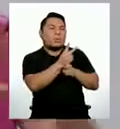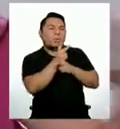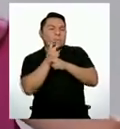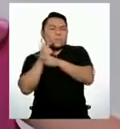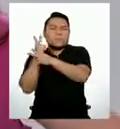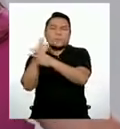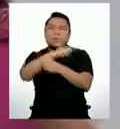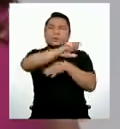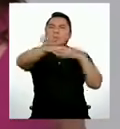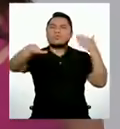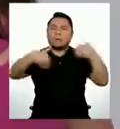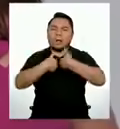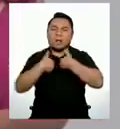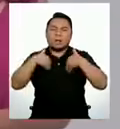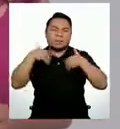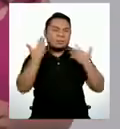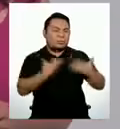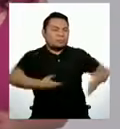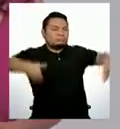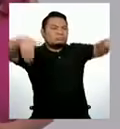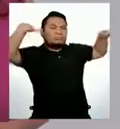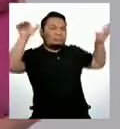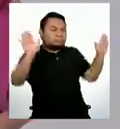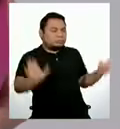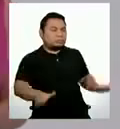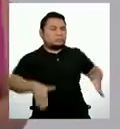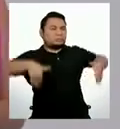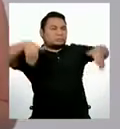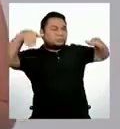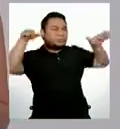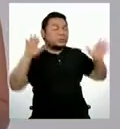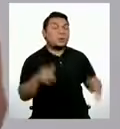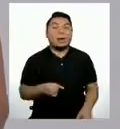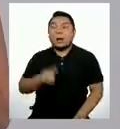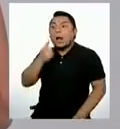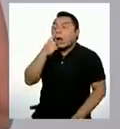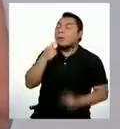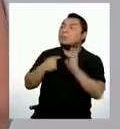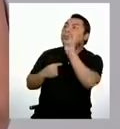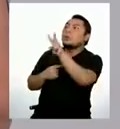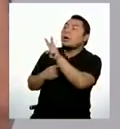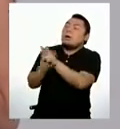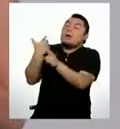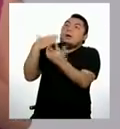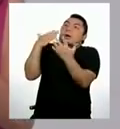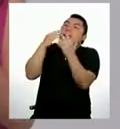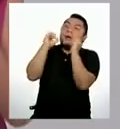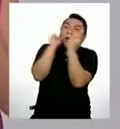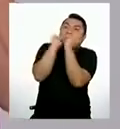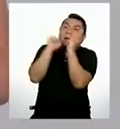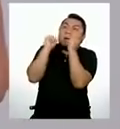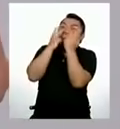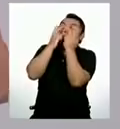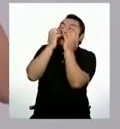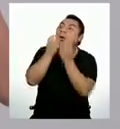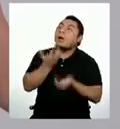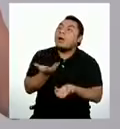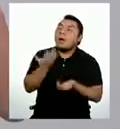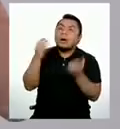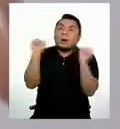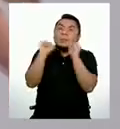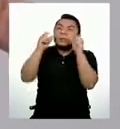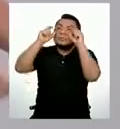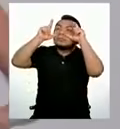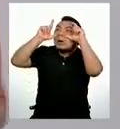y de todas sus criaturas. El hombre, al verlo y escucharlo, se asustó y quedó con los ojos